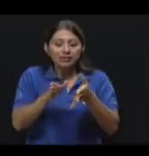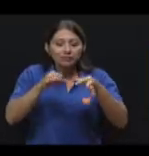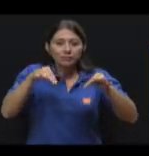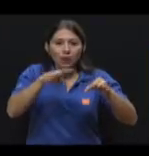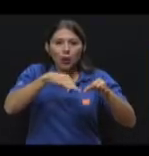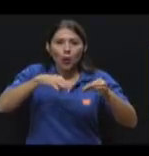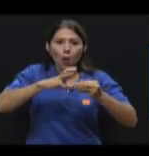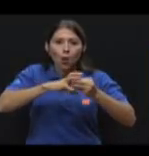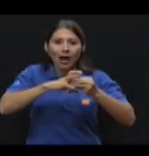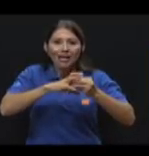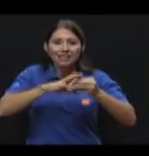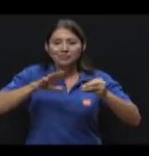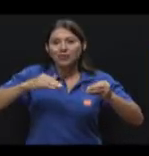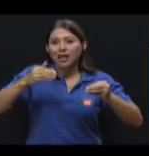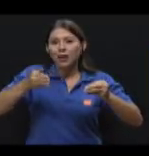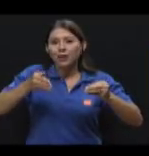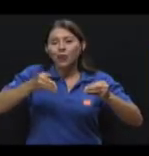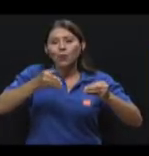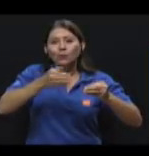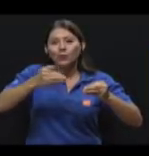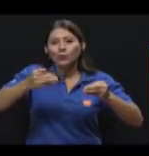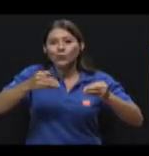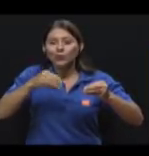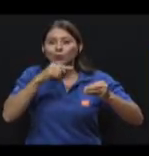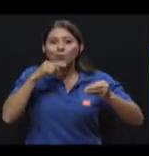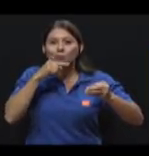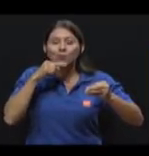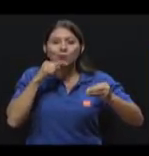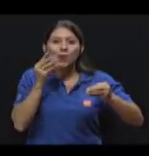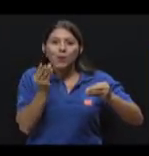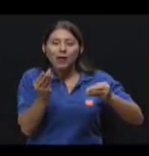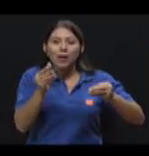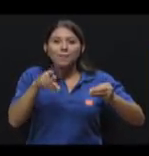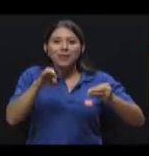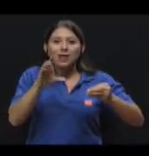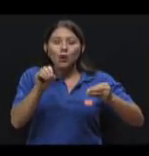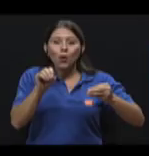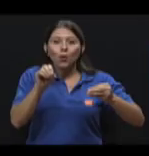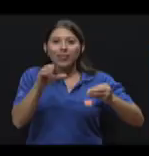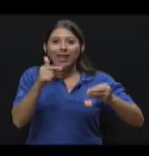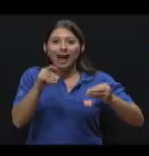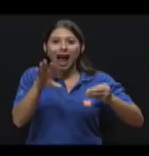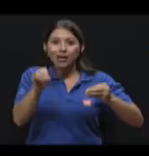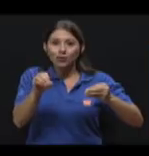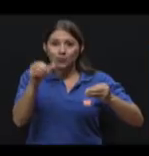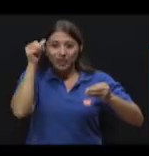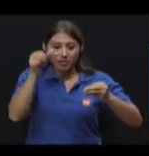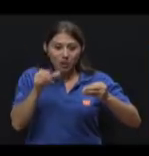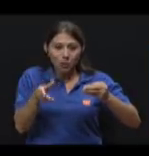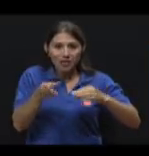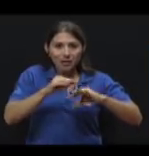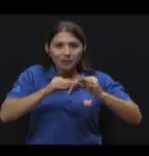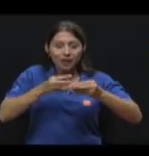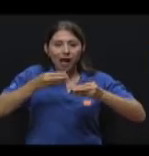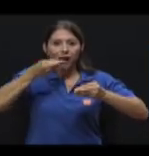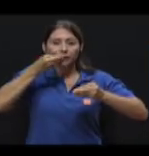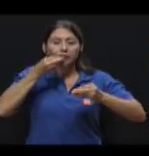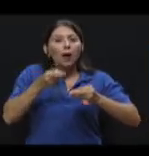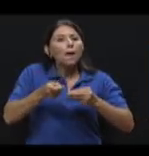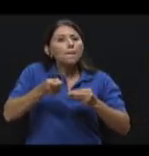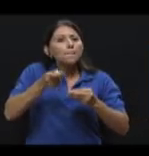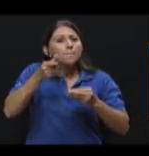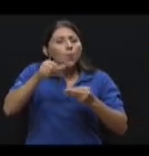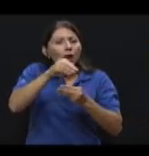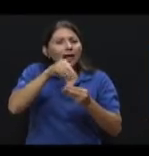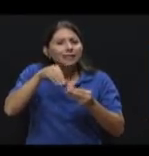maíz acompañada con el famoso pico de gallo recuerde hacer quesadillas con ingredientes frescos poca sal